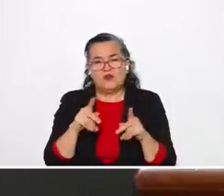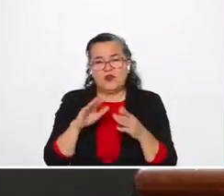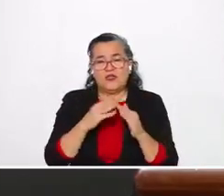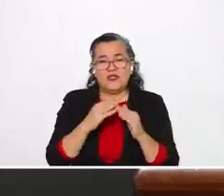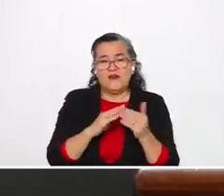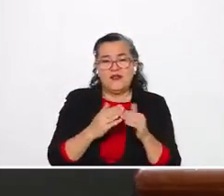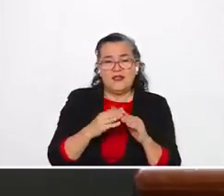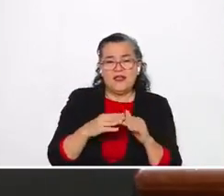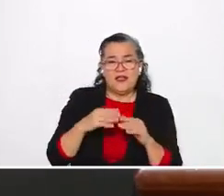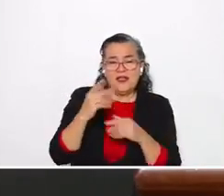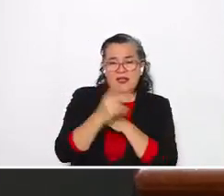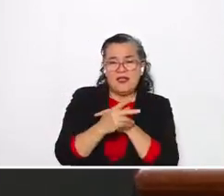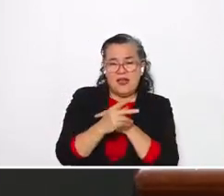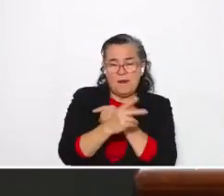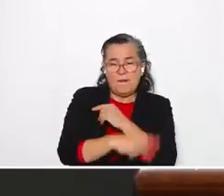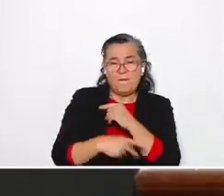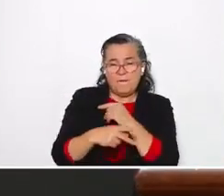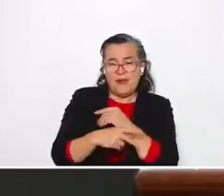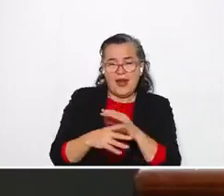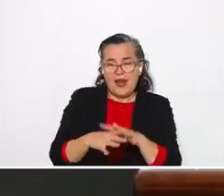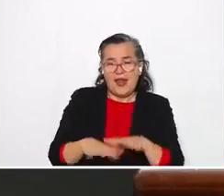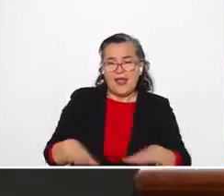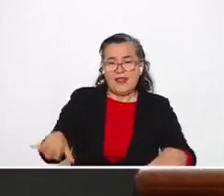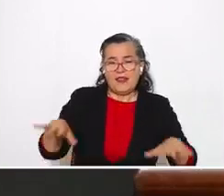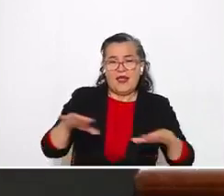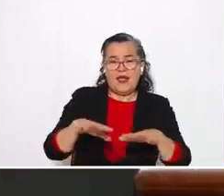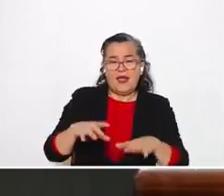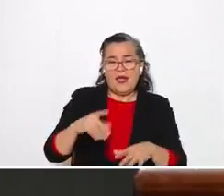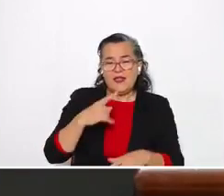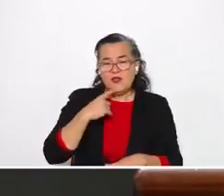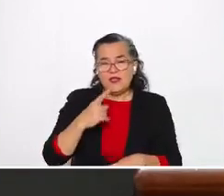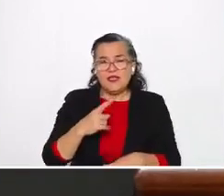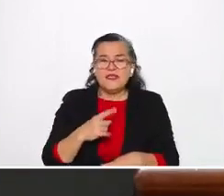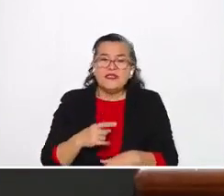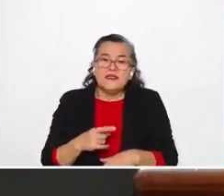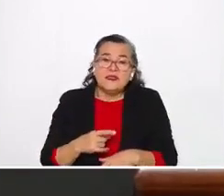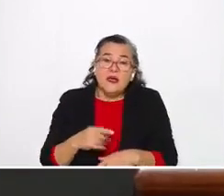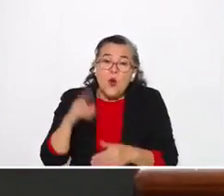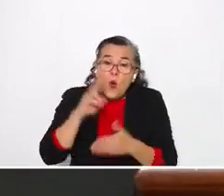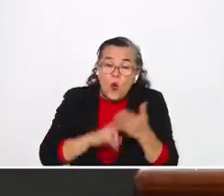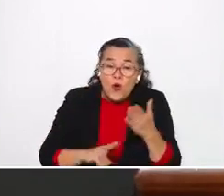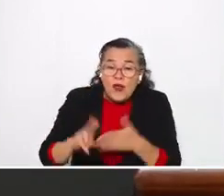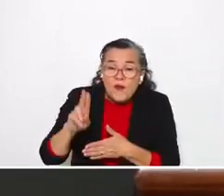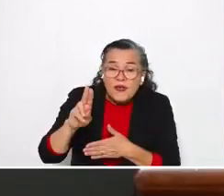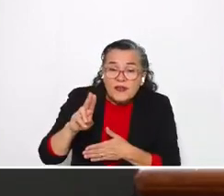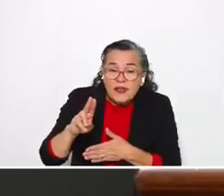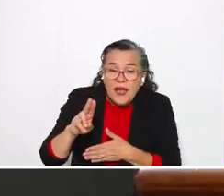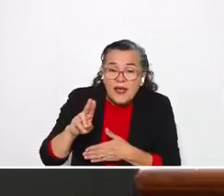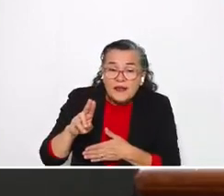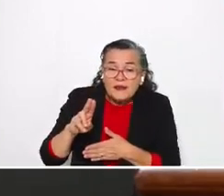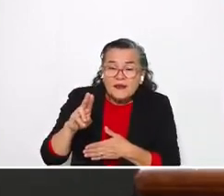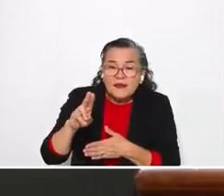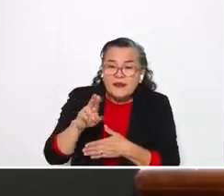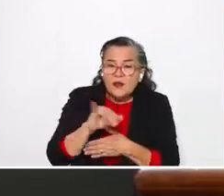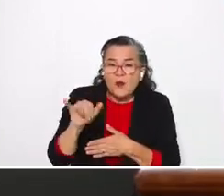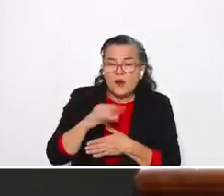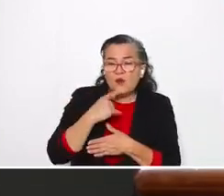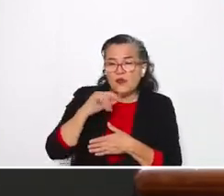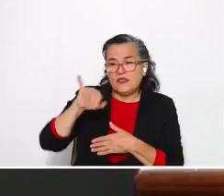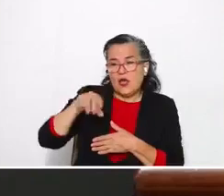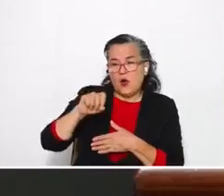del planeta. Los organismos internacionales consideran que las universidades, como decía don